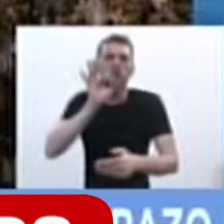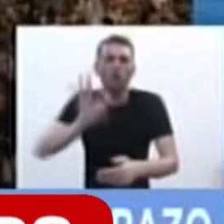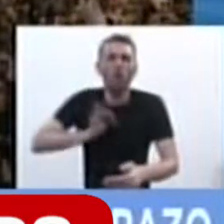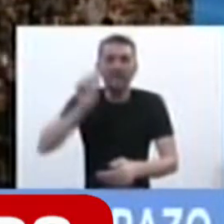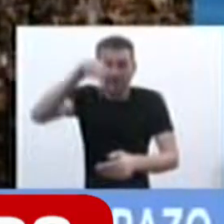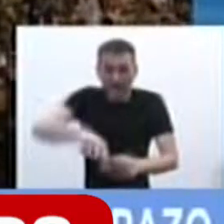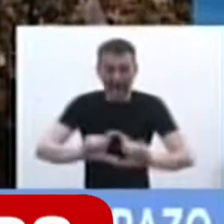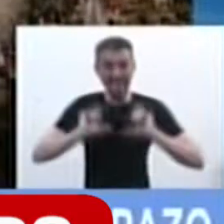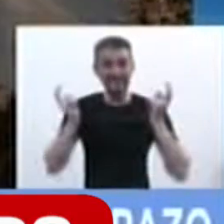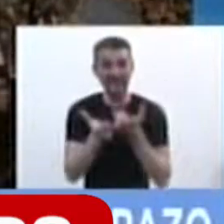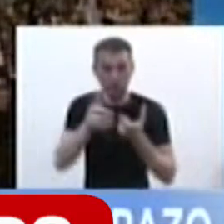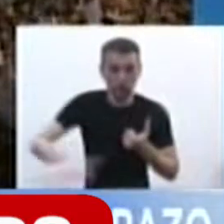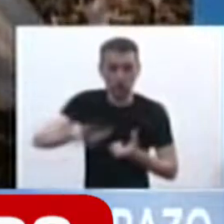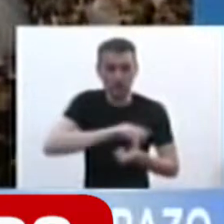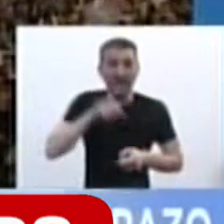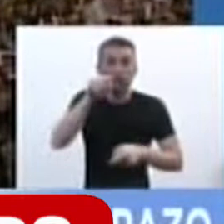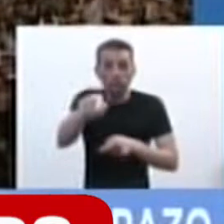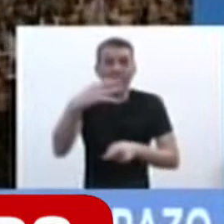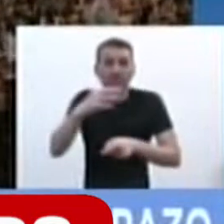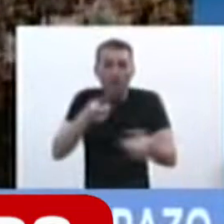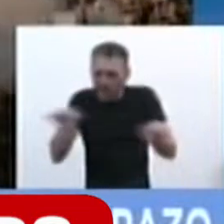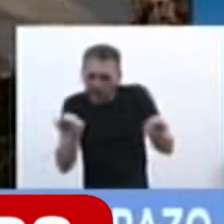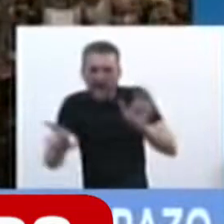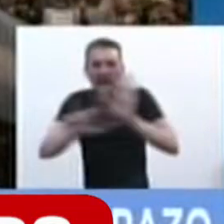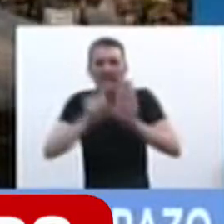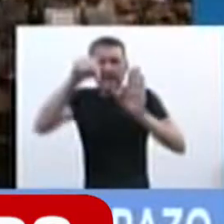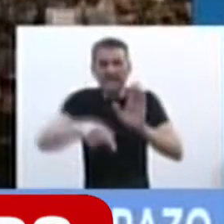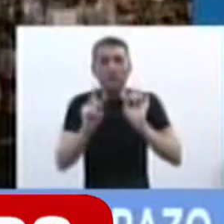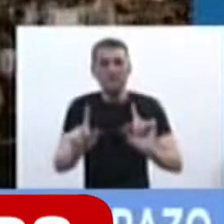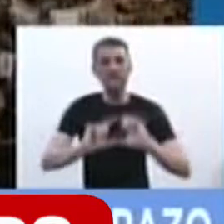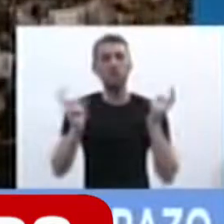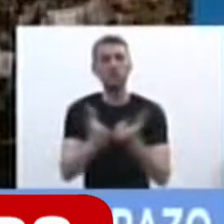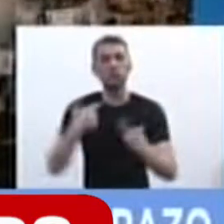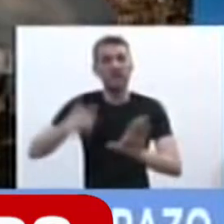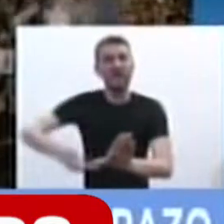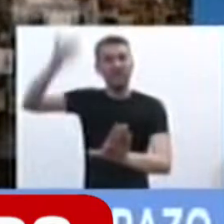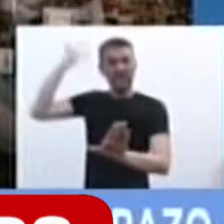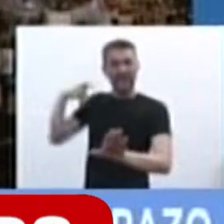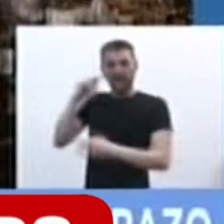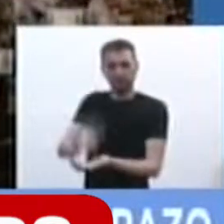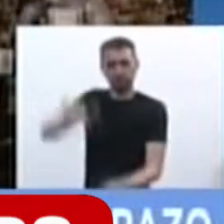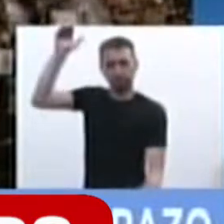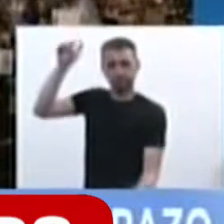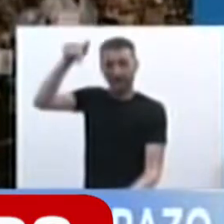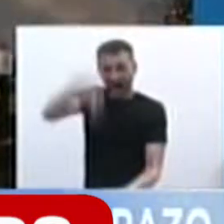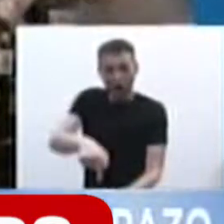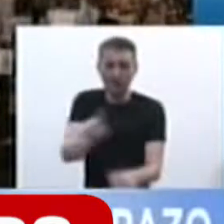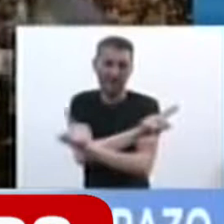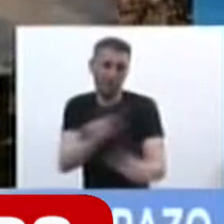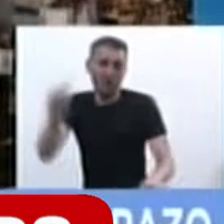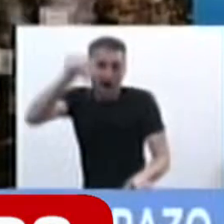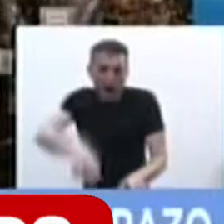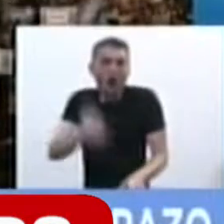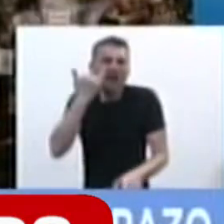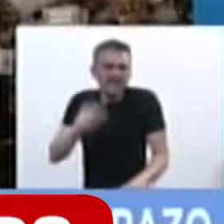esta sociedad para la que ustedes hoy tienen que legislar no es la sociedad donde se criaron y donde se formaron ustedes. Ustedes